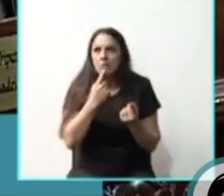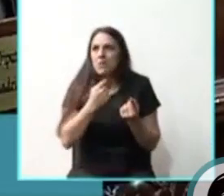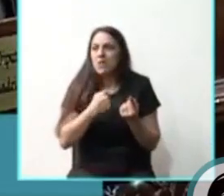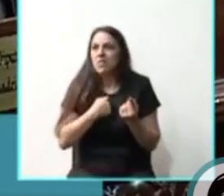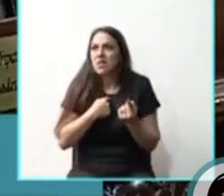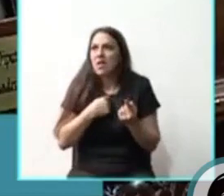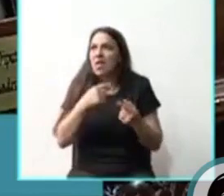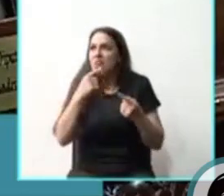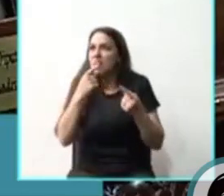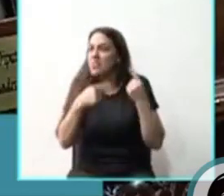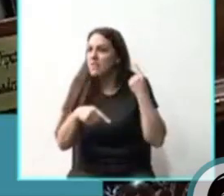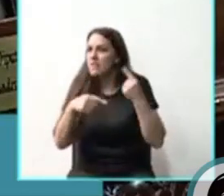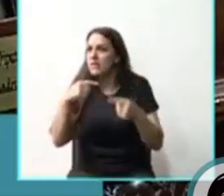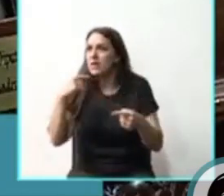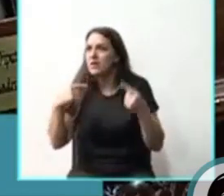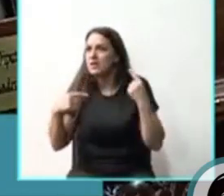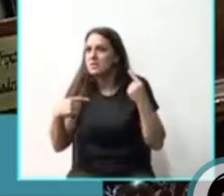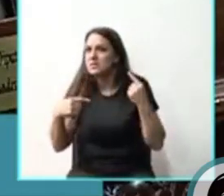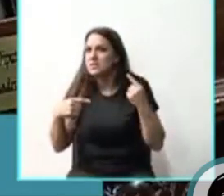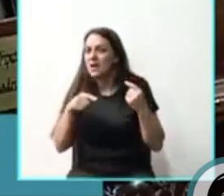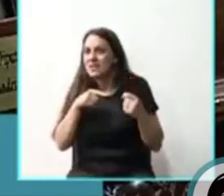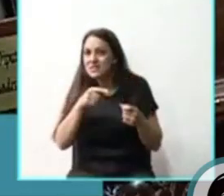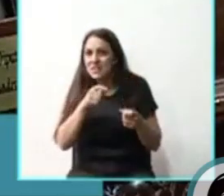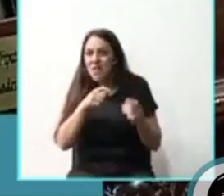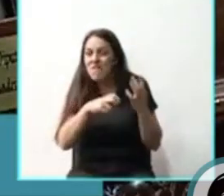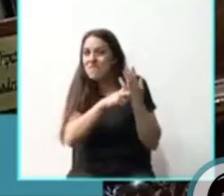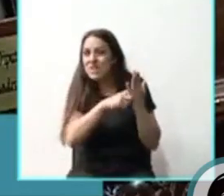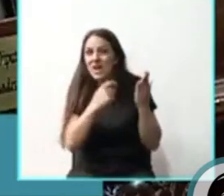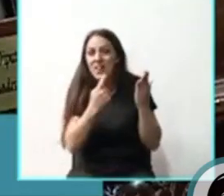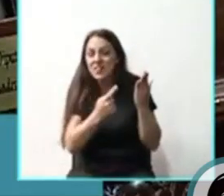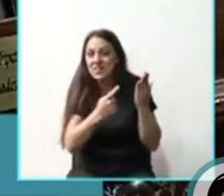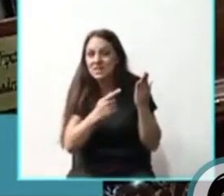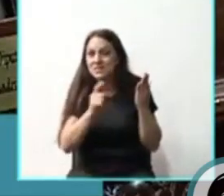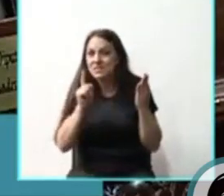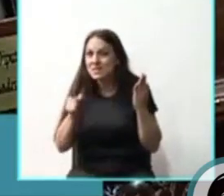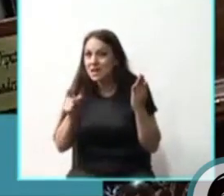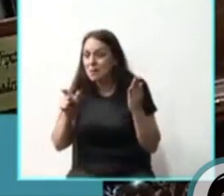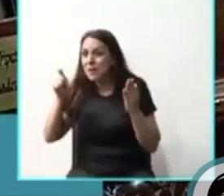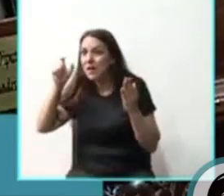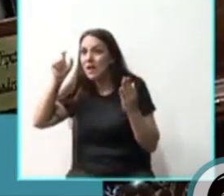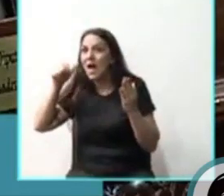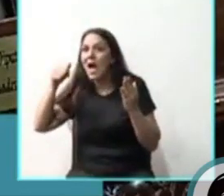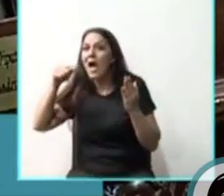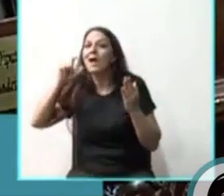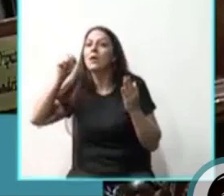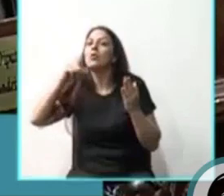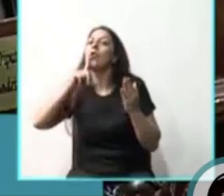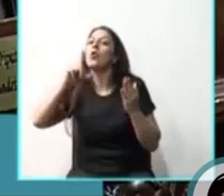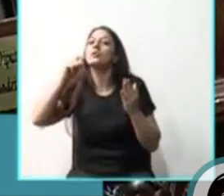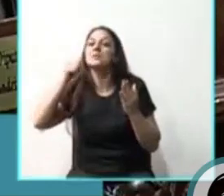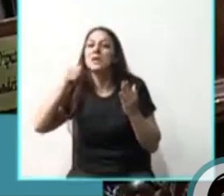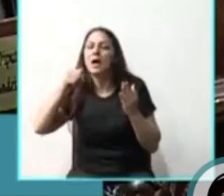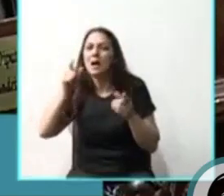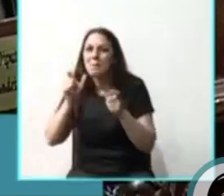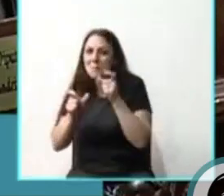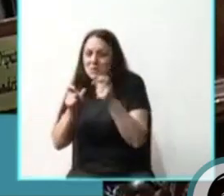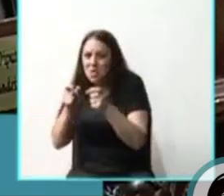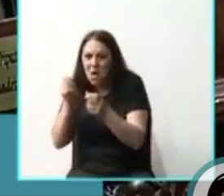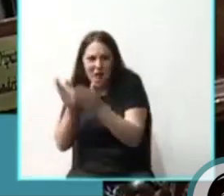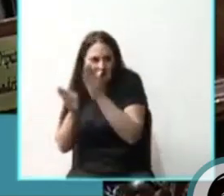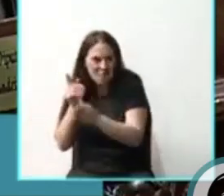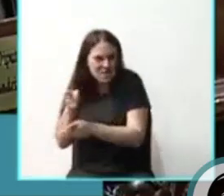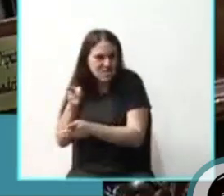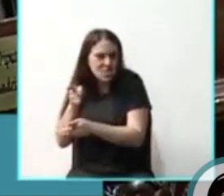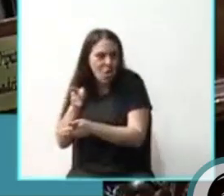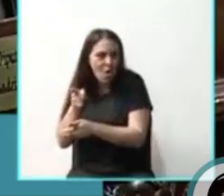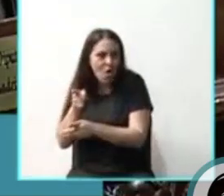entre esto que dice este fiscal y lo que decía el tigre acosta luego decía el tigre acosta sobre